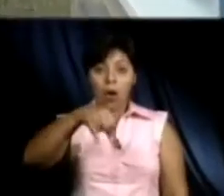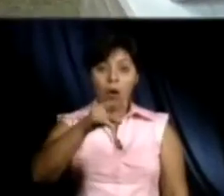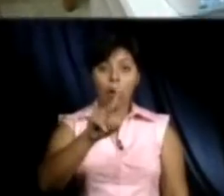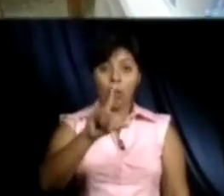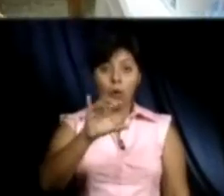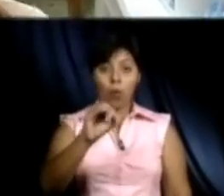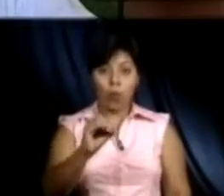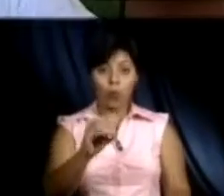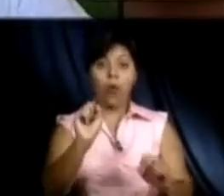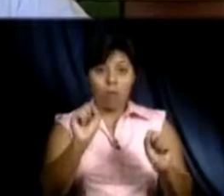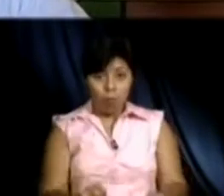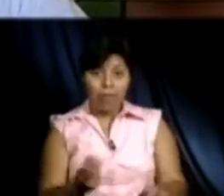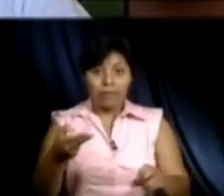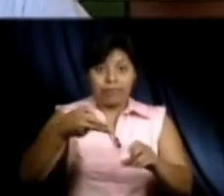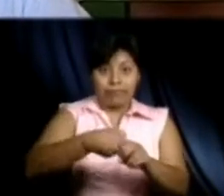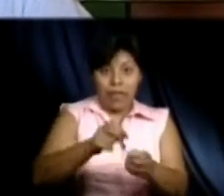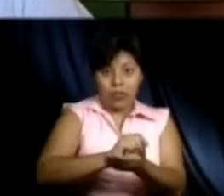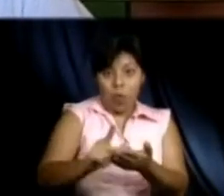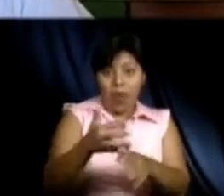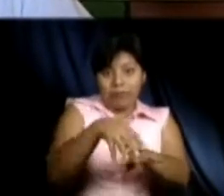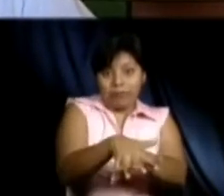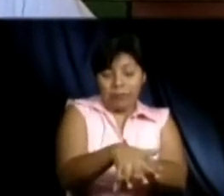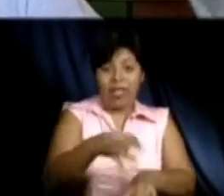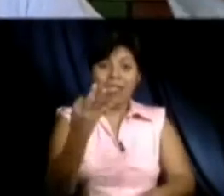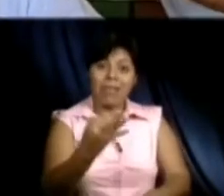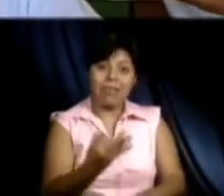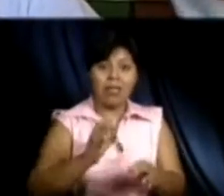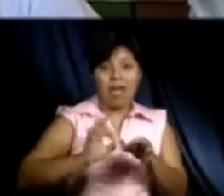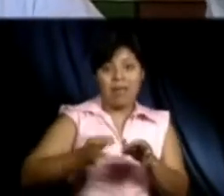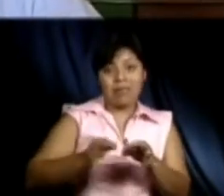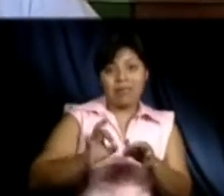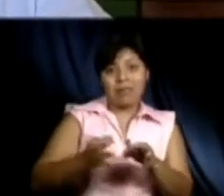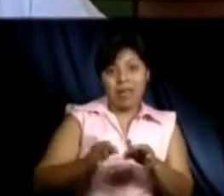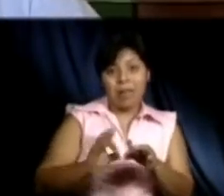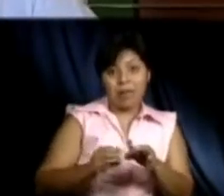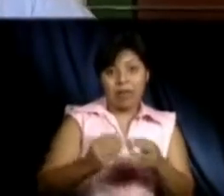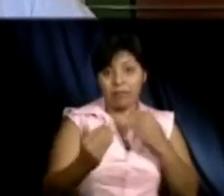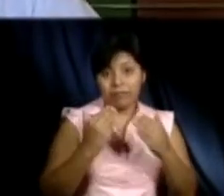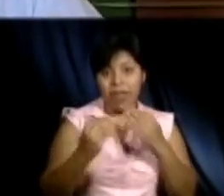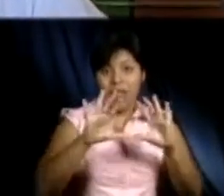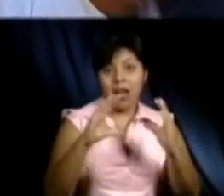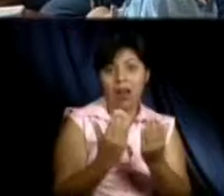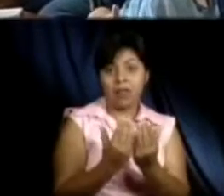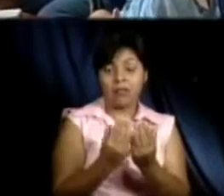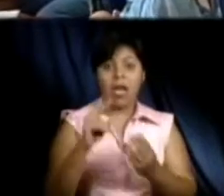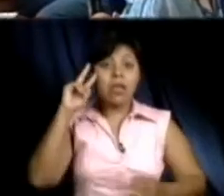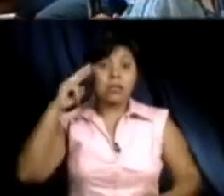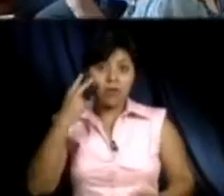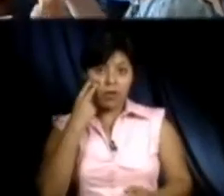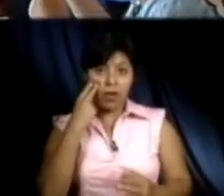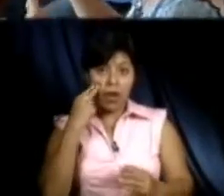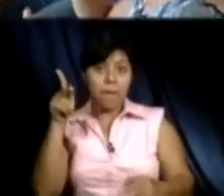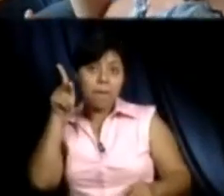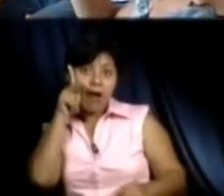Si Julio estudia el próximo año en una escuela regular, tendrá la necesidad de un intérprete para sus clases, lo que